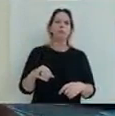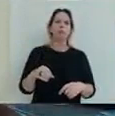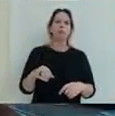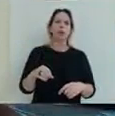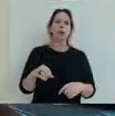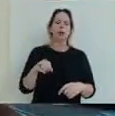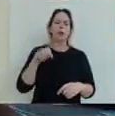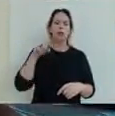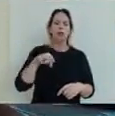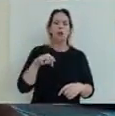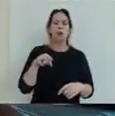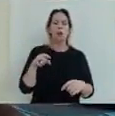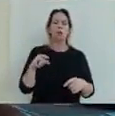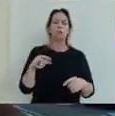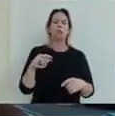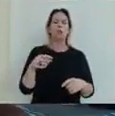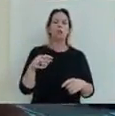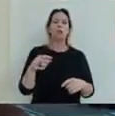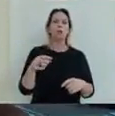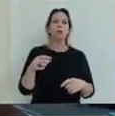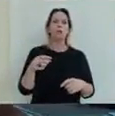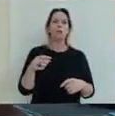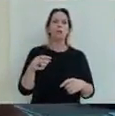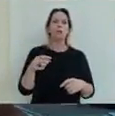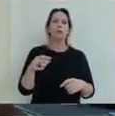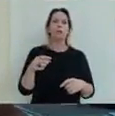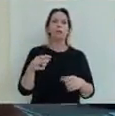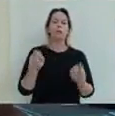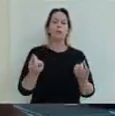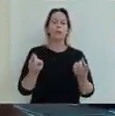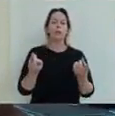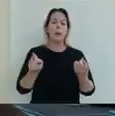señora Presidente, aclare el tema de que no corresponde pasar